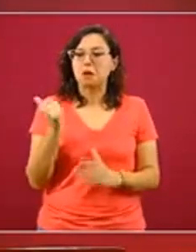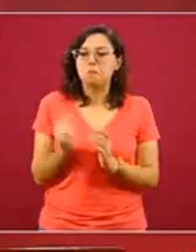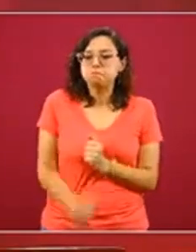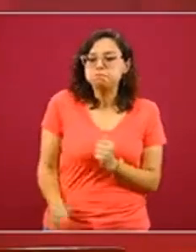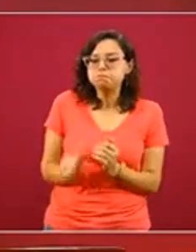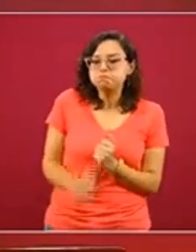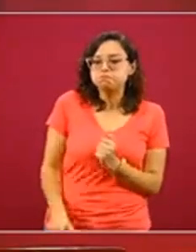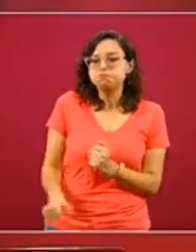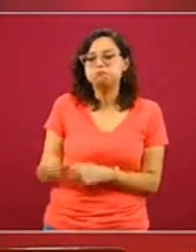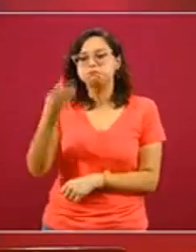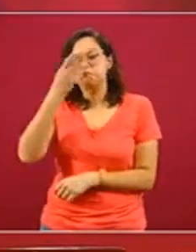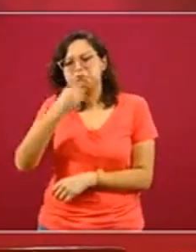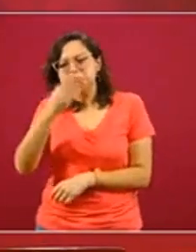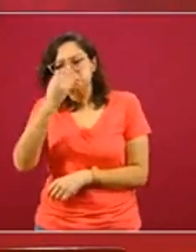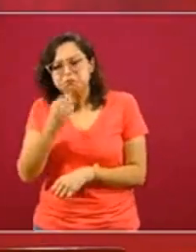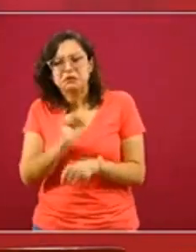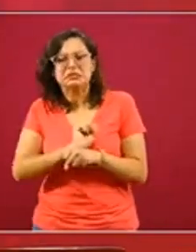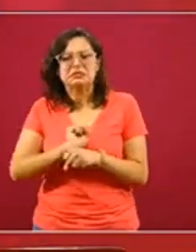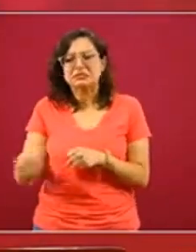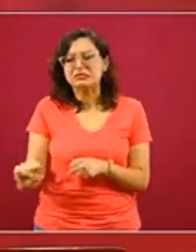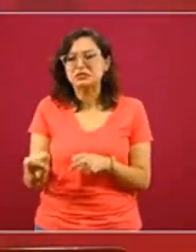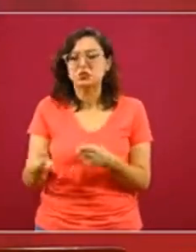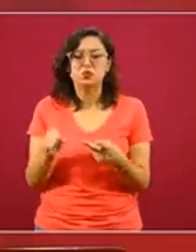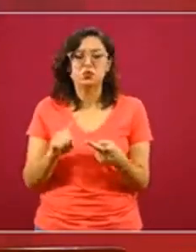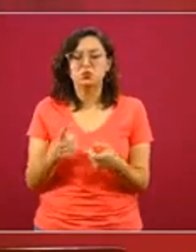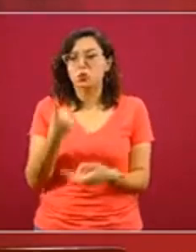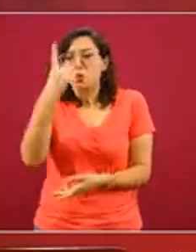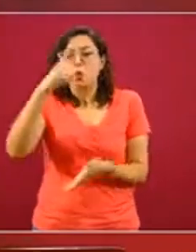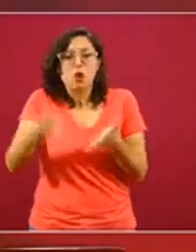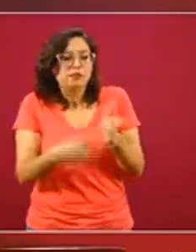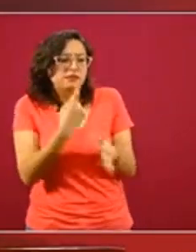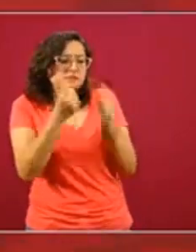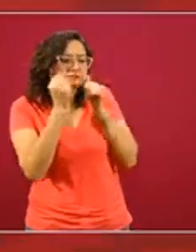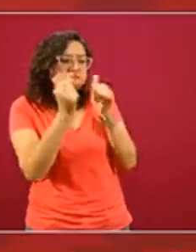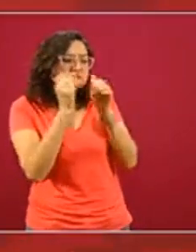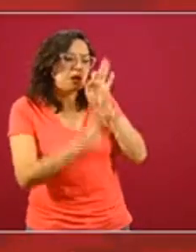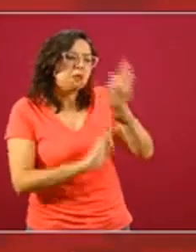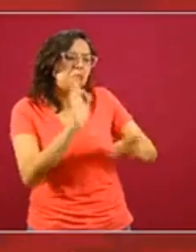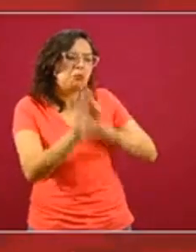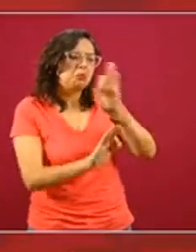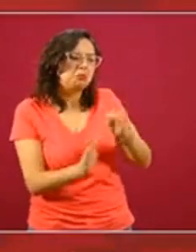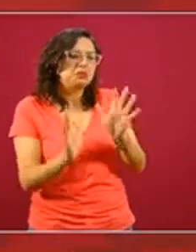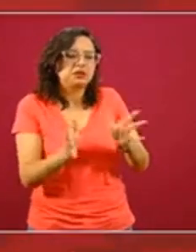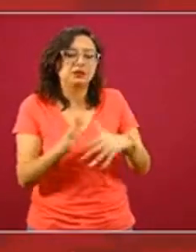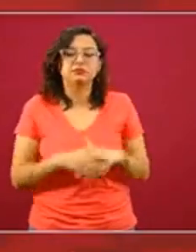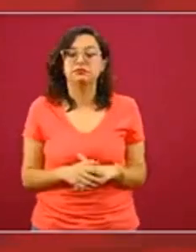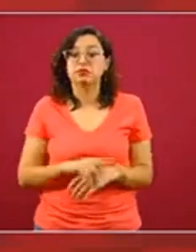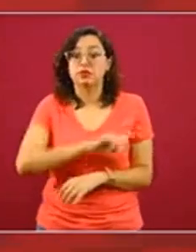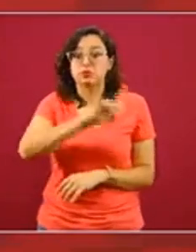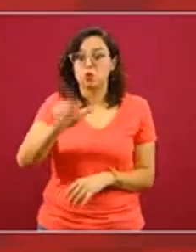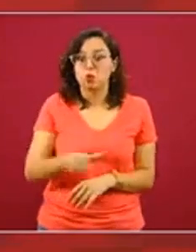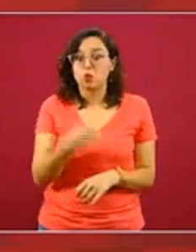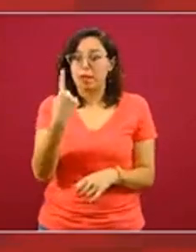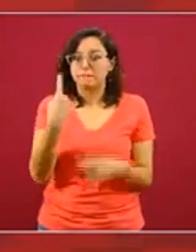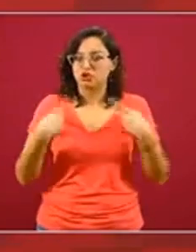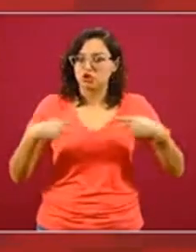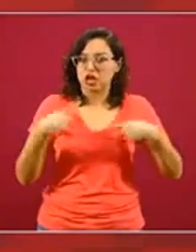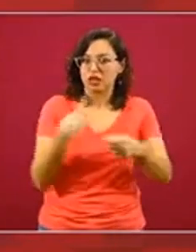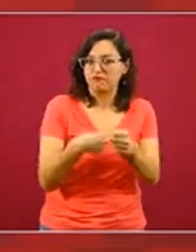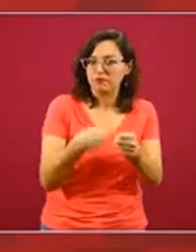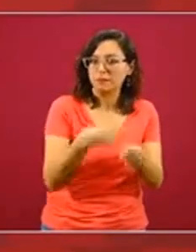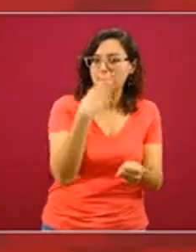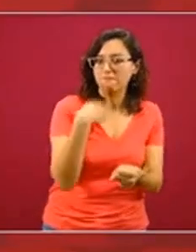un catarro o con un evento de una sola consulta, a mantener en control metabólico una persona con diabetes o